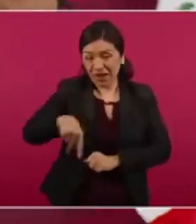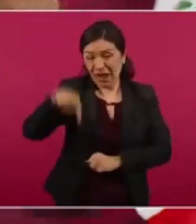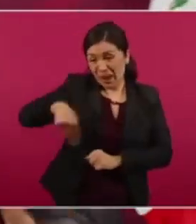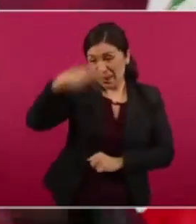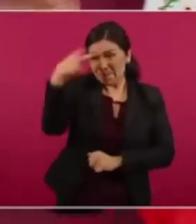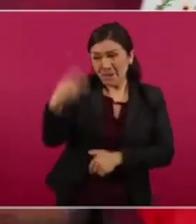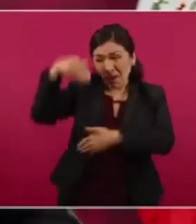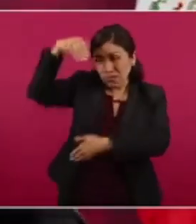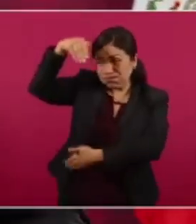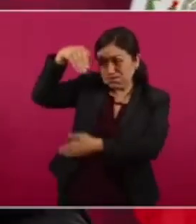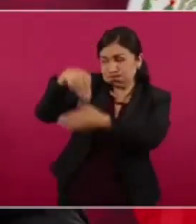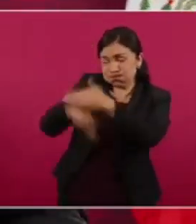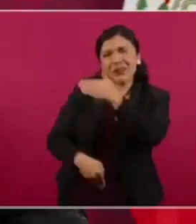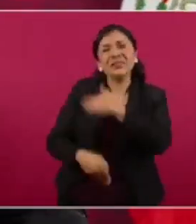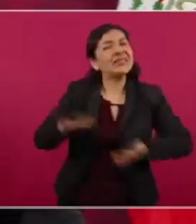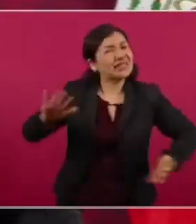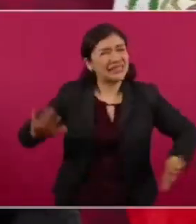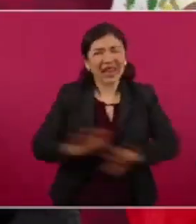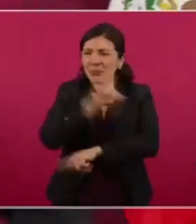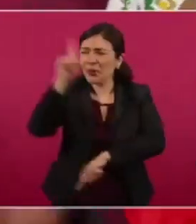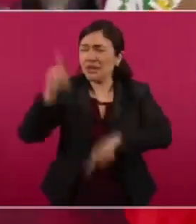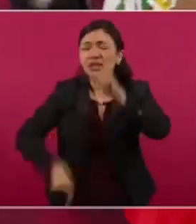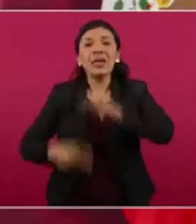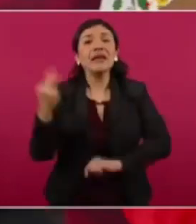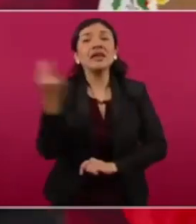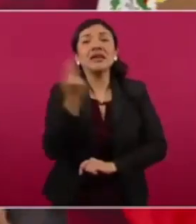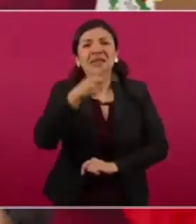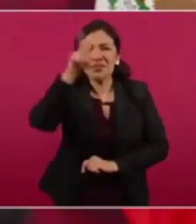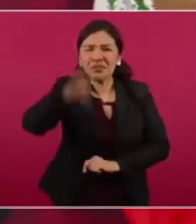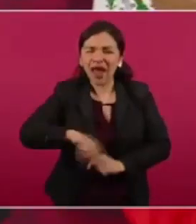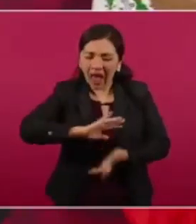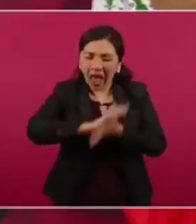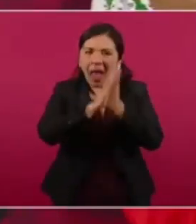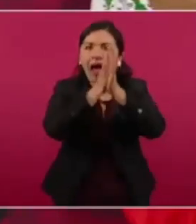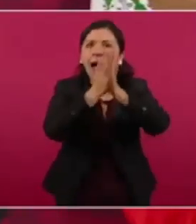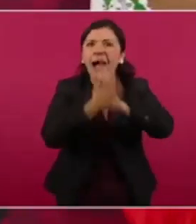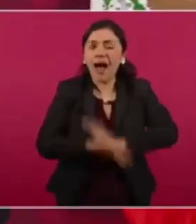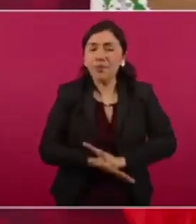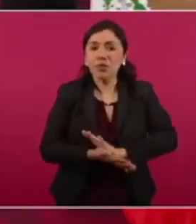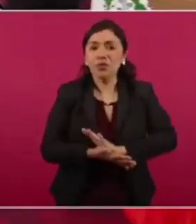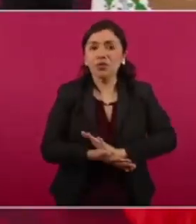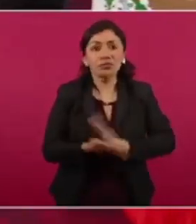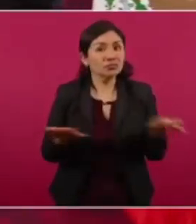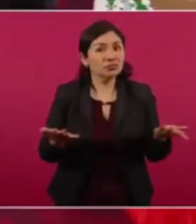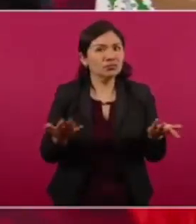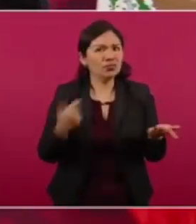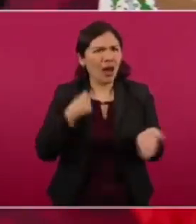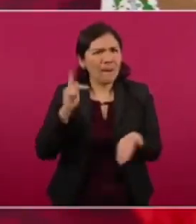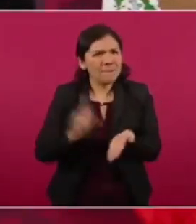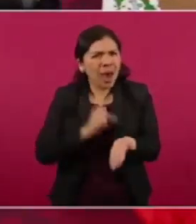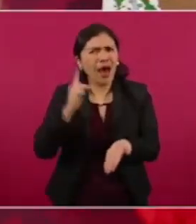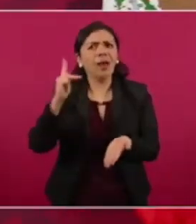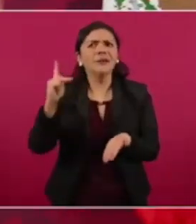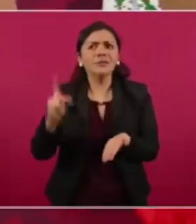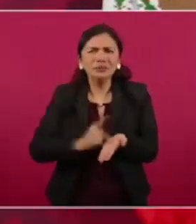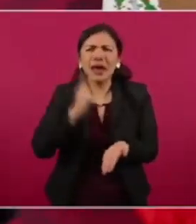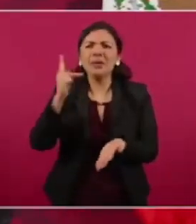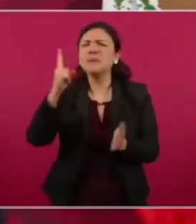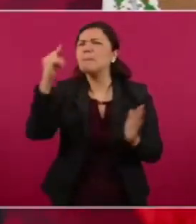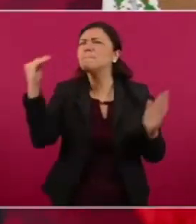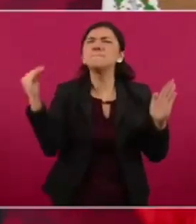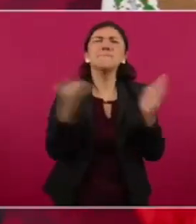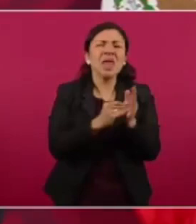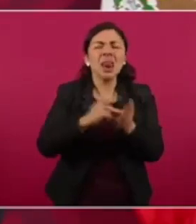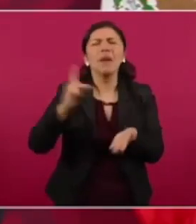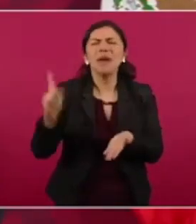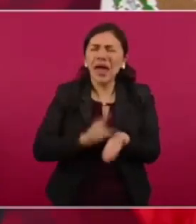se necesitaba una transformación. Lo he dicho una y mil veces,